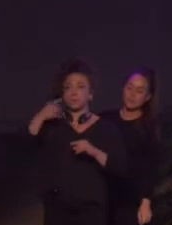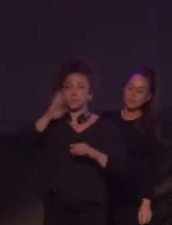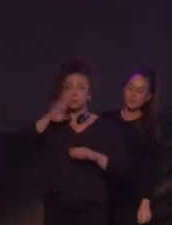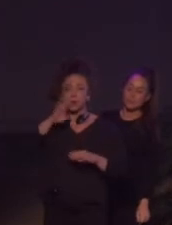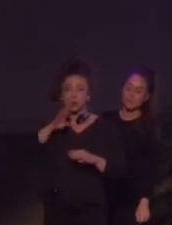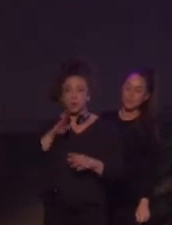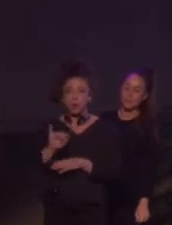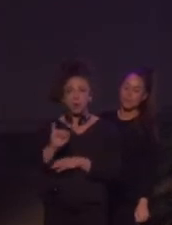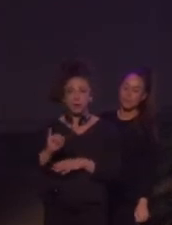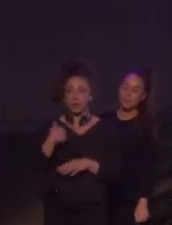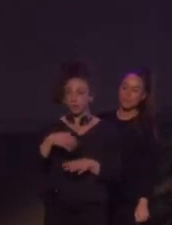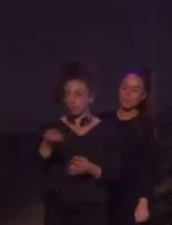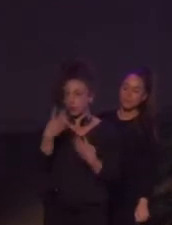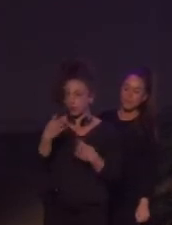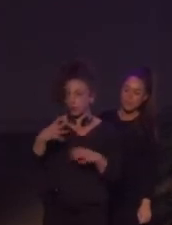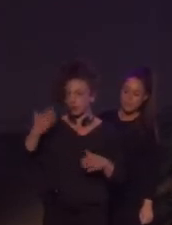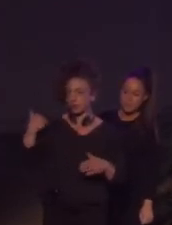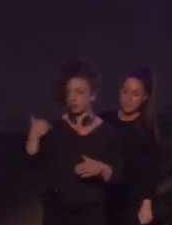que existía.